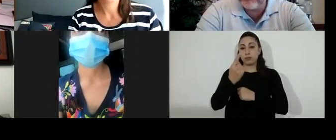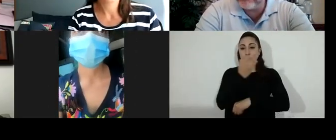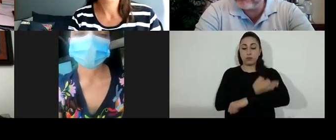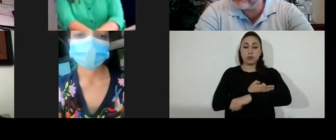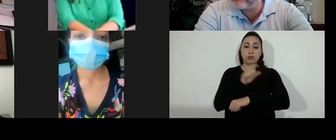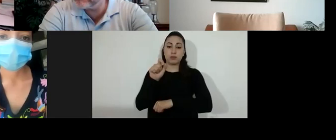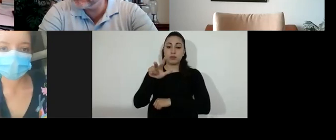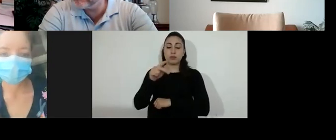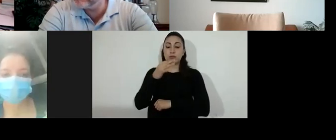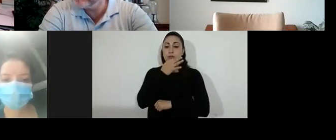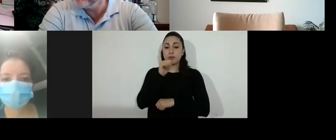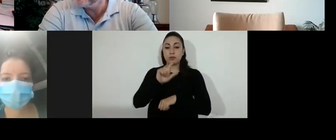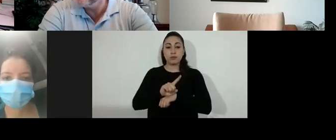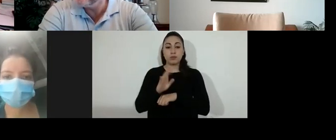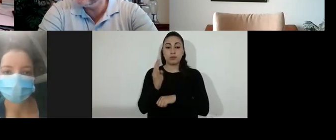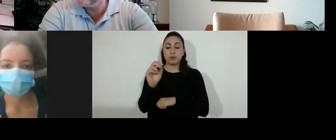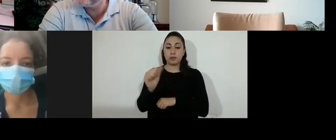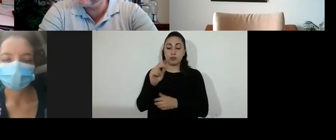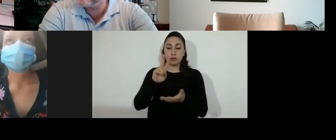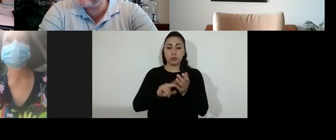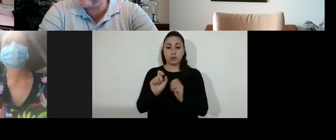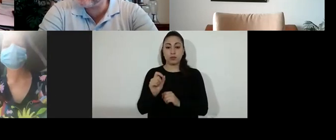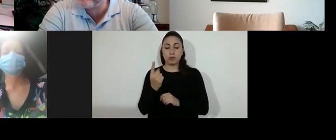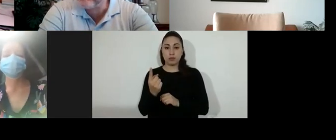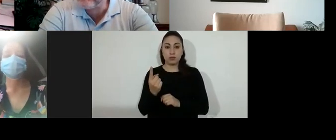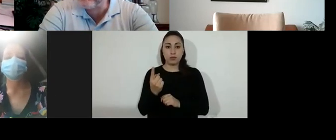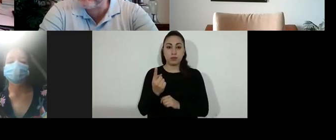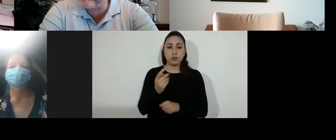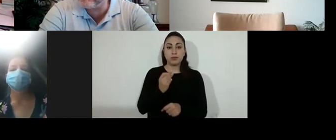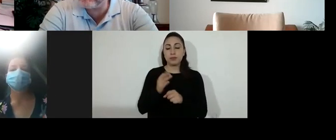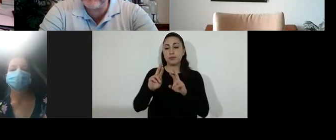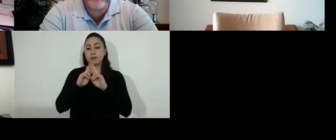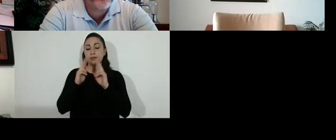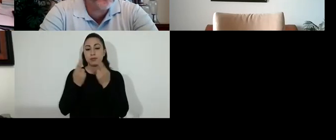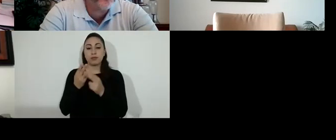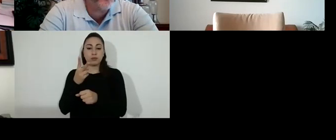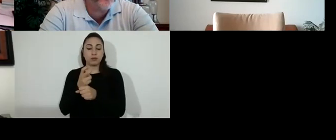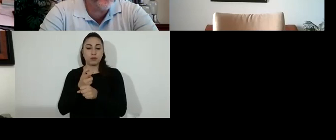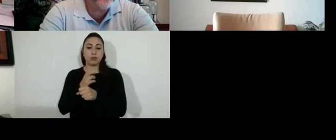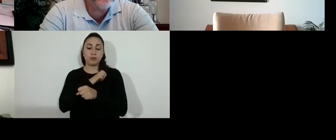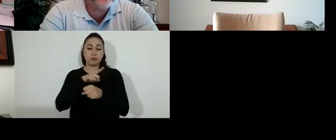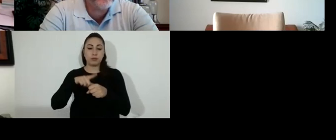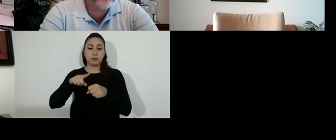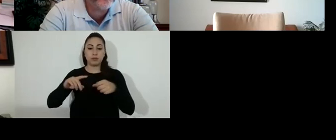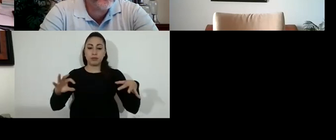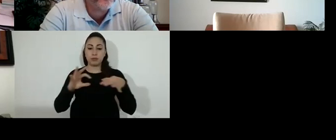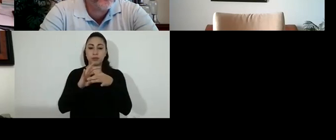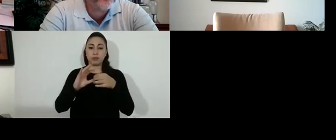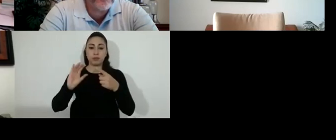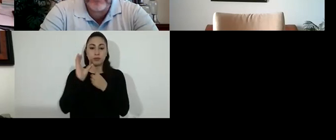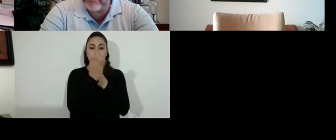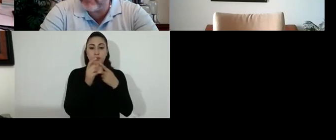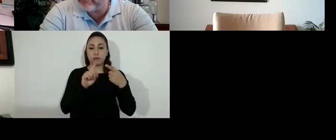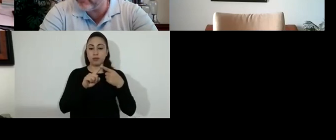13:28 del día 9 de agosto del 2021, se abre la segunda sesión extraordinaria de las Comisiones Unidas de